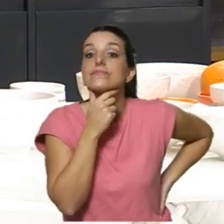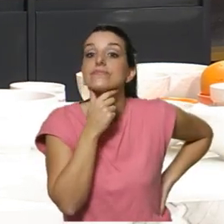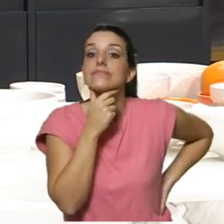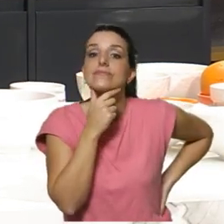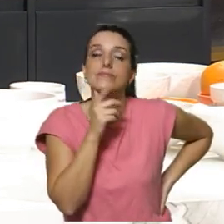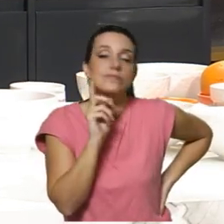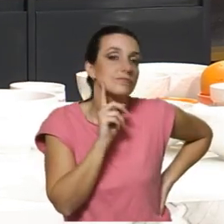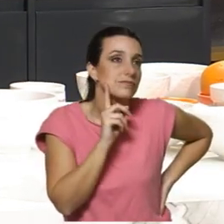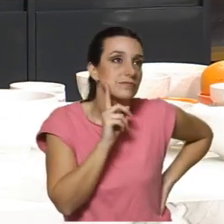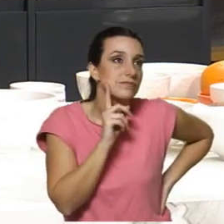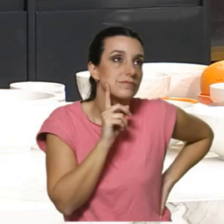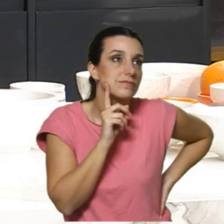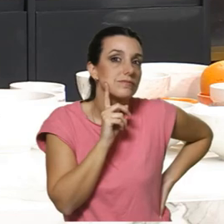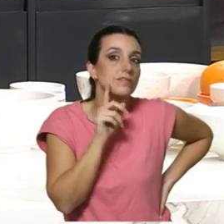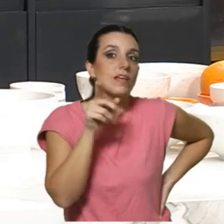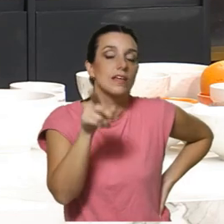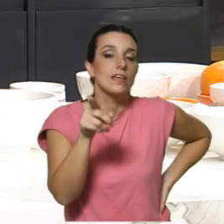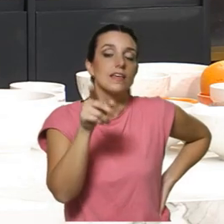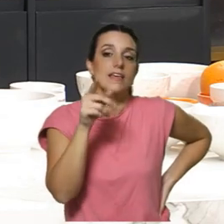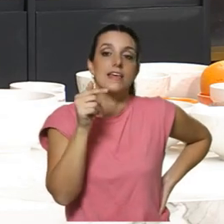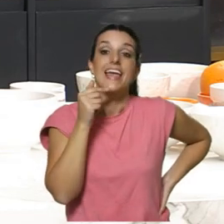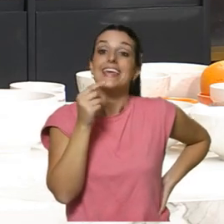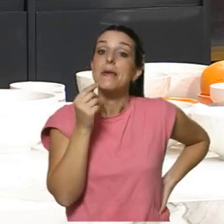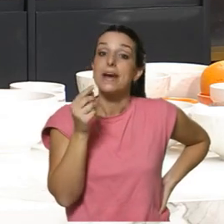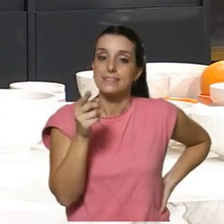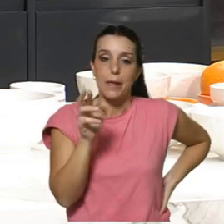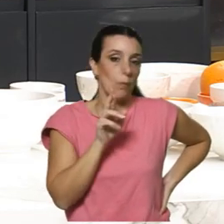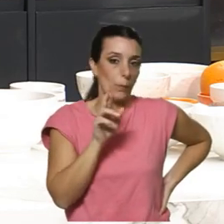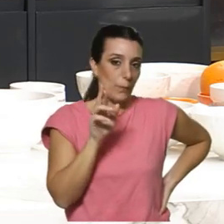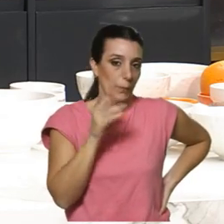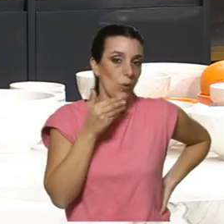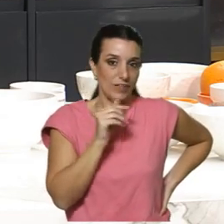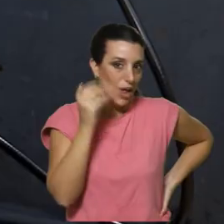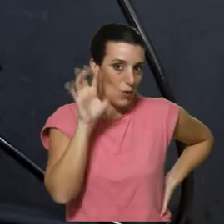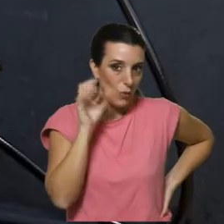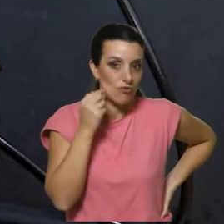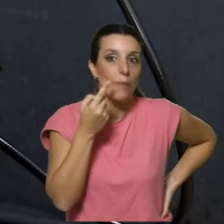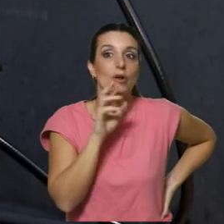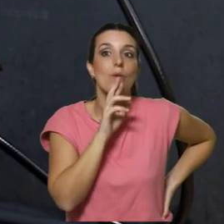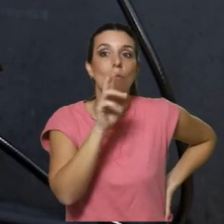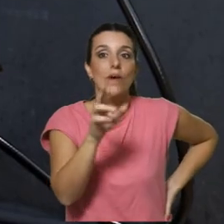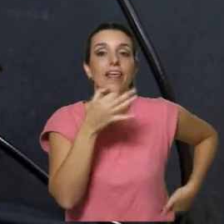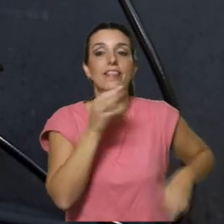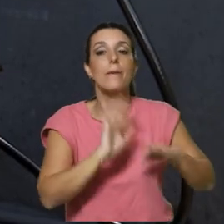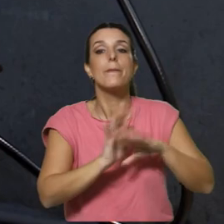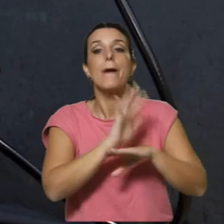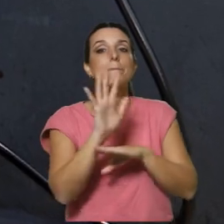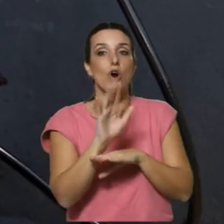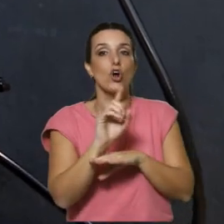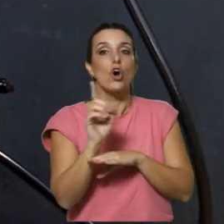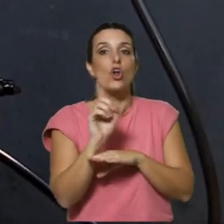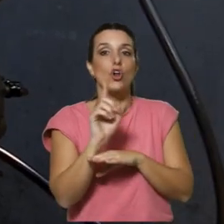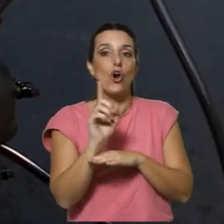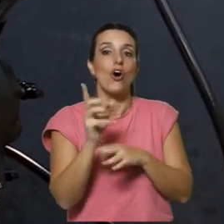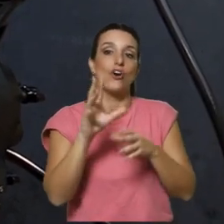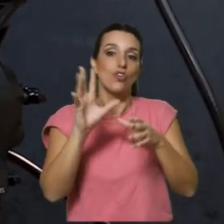Podés poner. Sí, pero ¿sabés qué pasa? Ahí no se te van tanto los vapores. Nosotros queremos que fluya, no que se concentren los jugos